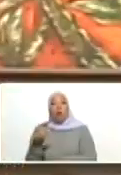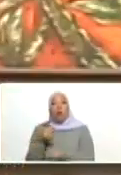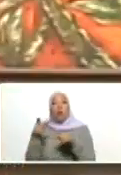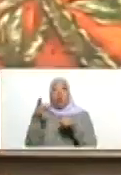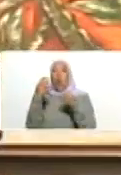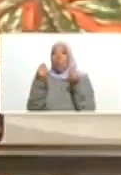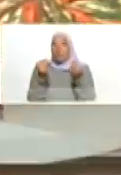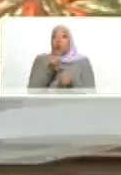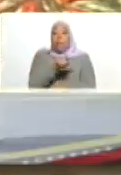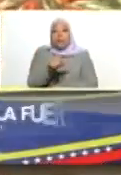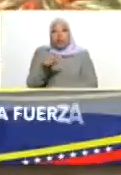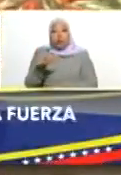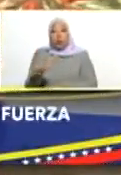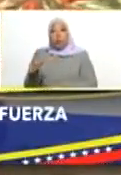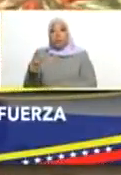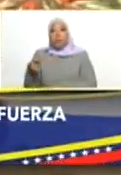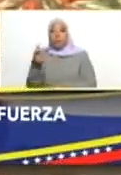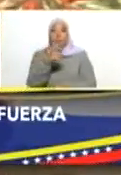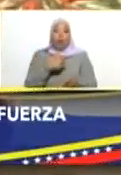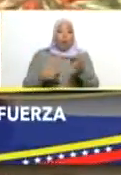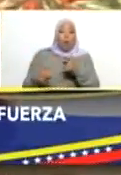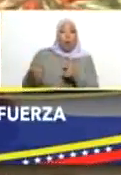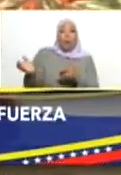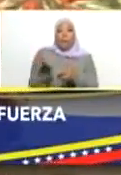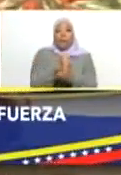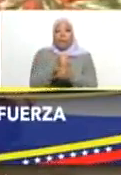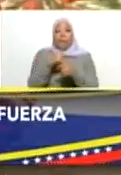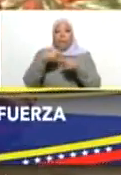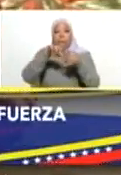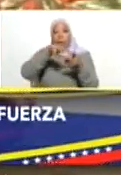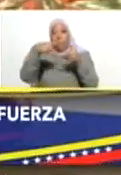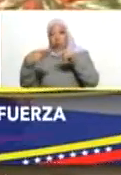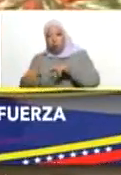personas, sacándolos de los lugares que después se derrumbaron.